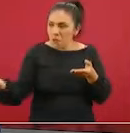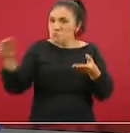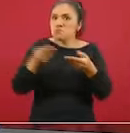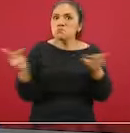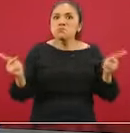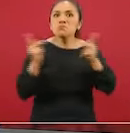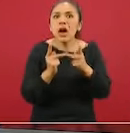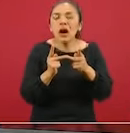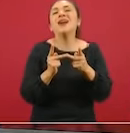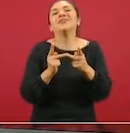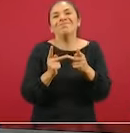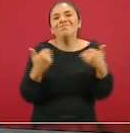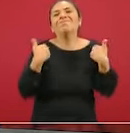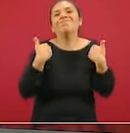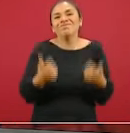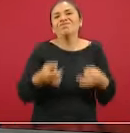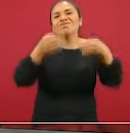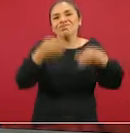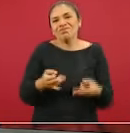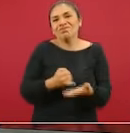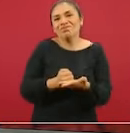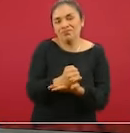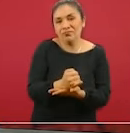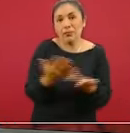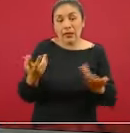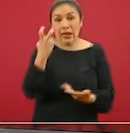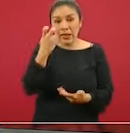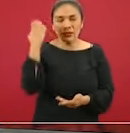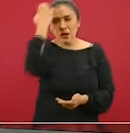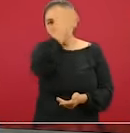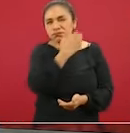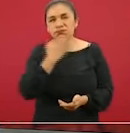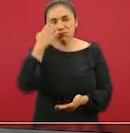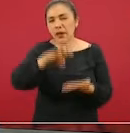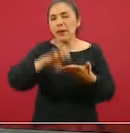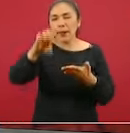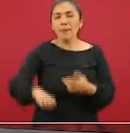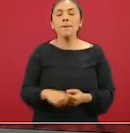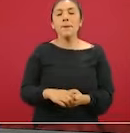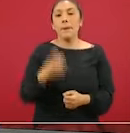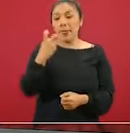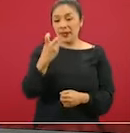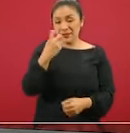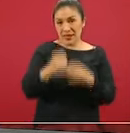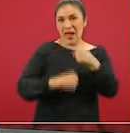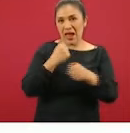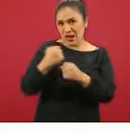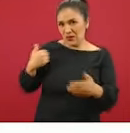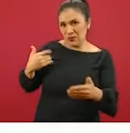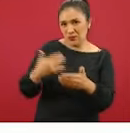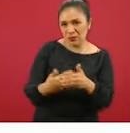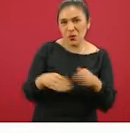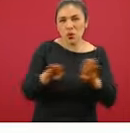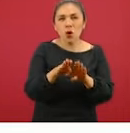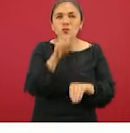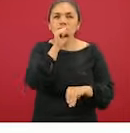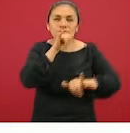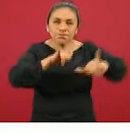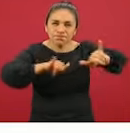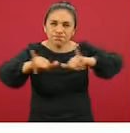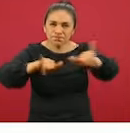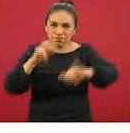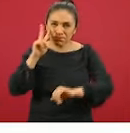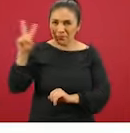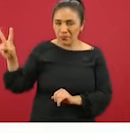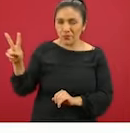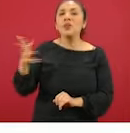sistema, digamos, oficial. Entonces, a través de este monitoreo, por ejemplo, en lo que va del año y con esta distribución geográfica,